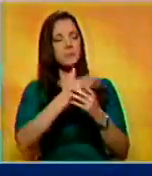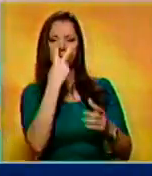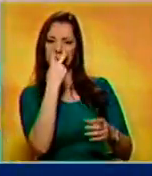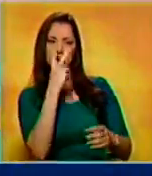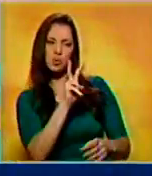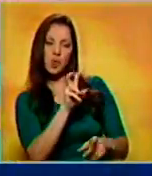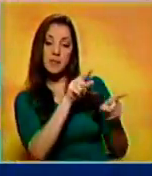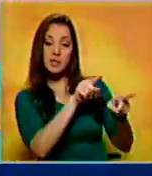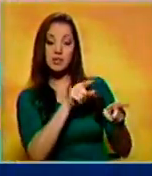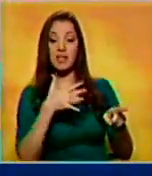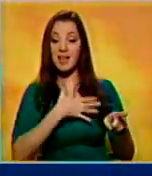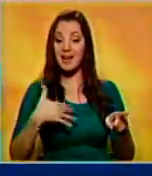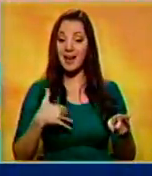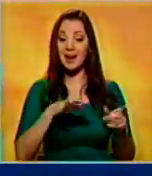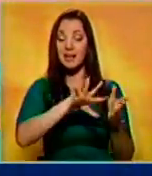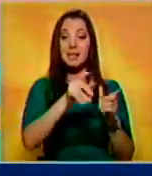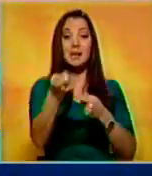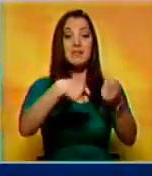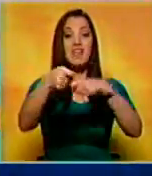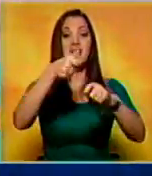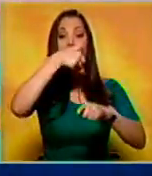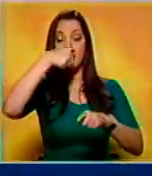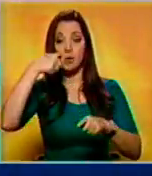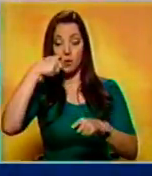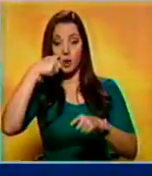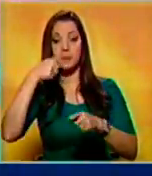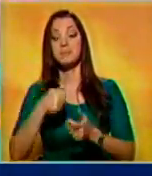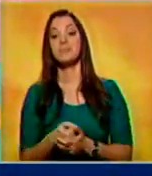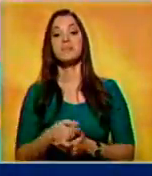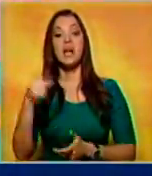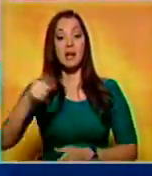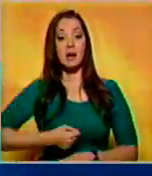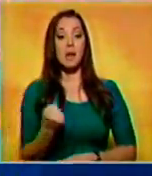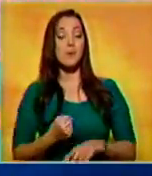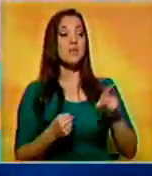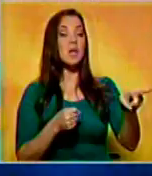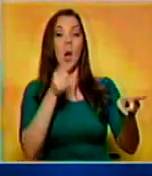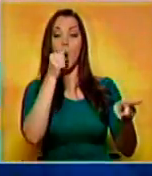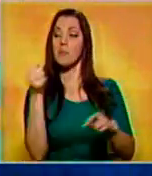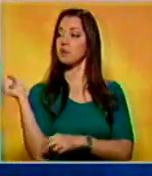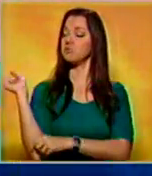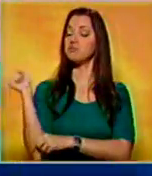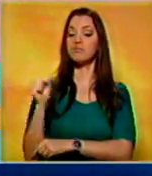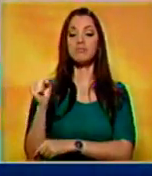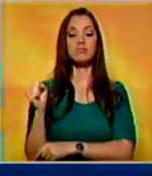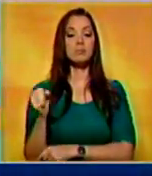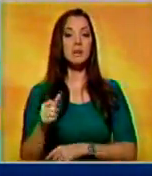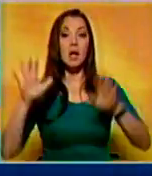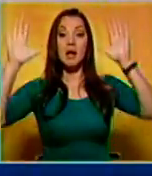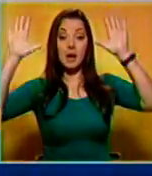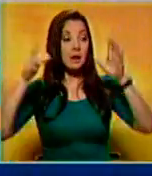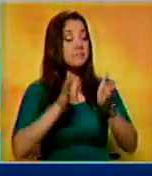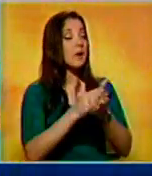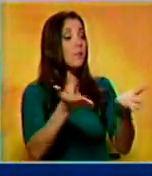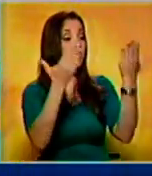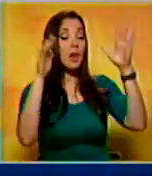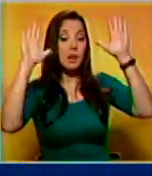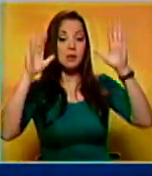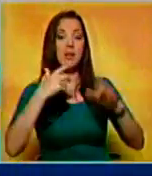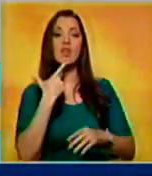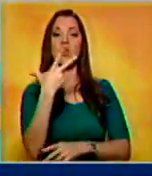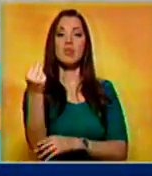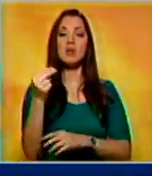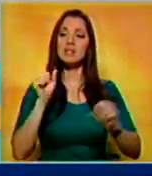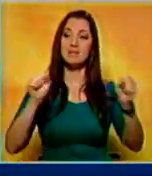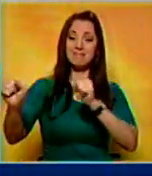sospechas de posesión y venta de drogas. Según los oficiales, el hombre desobedeció la orden de levantar las manos y ocurrió un